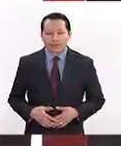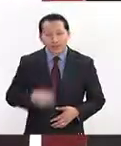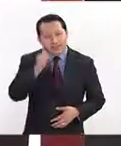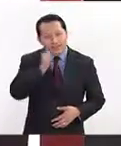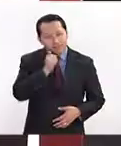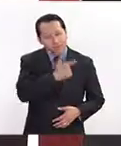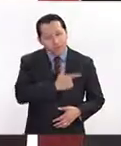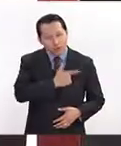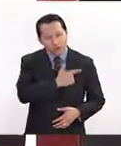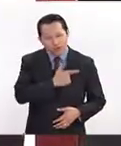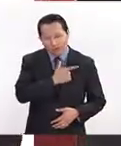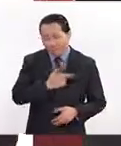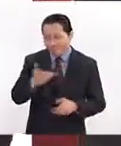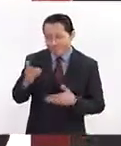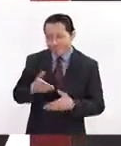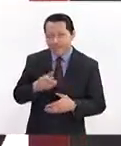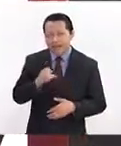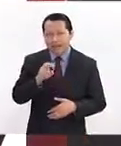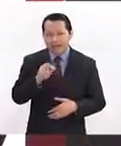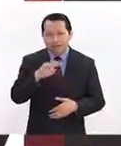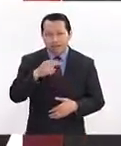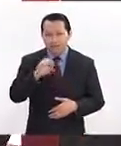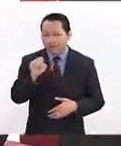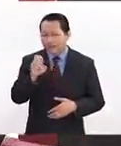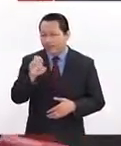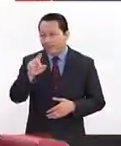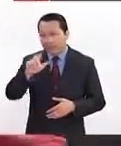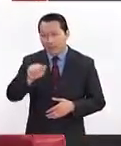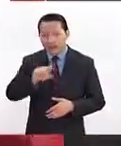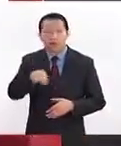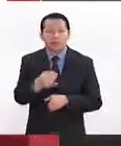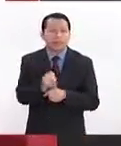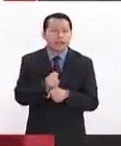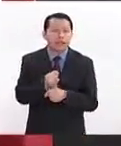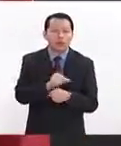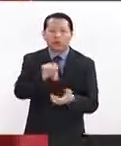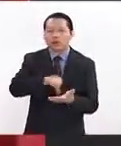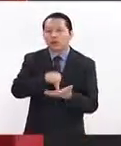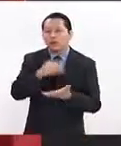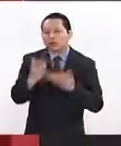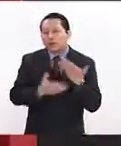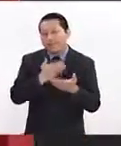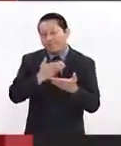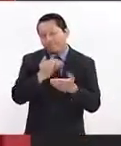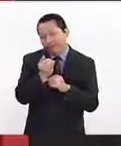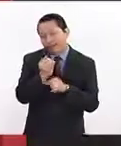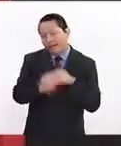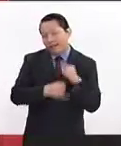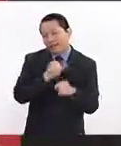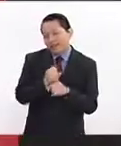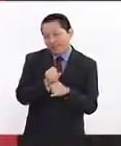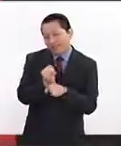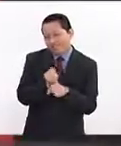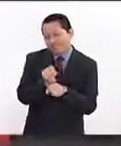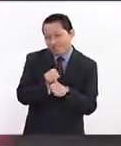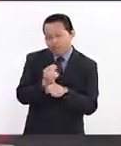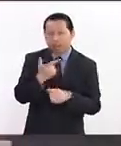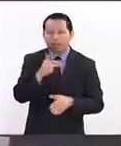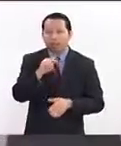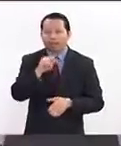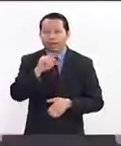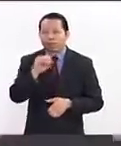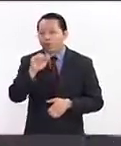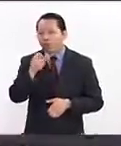Siempre nos da mucho gusto que esté aquí en el estudio Enrique Sevilla. Él es investigador del Centro de Estudios Internacionales Gilberto Bosques del Senado de la